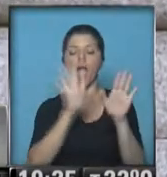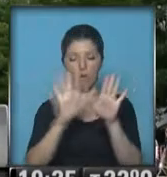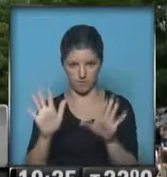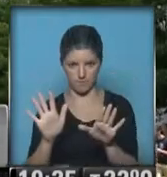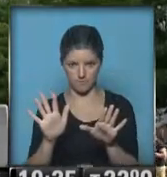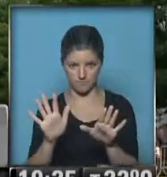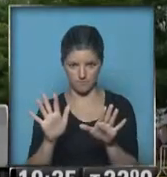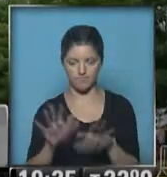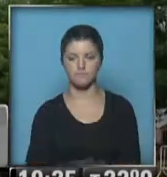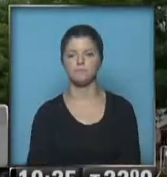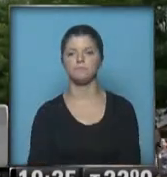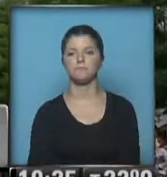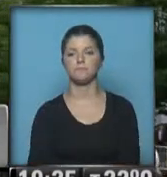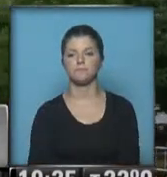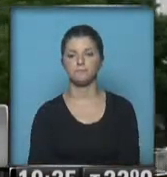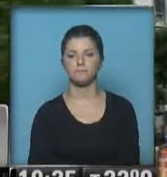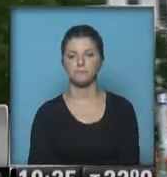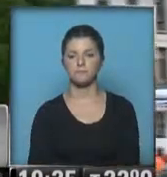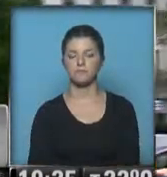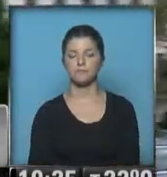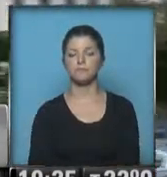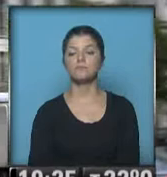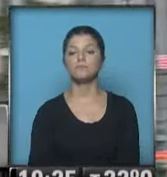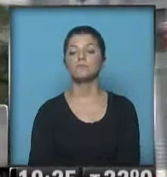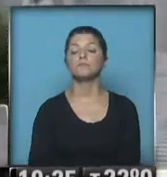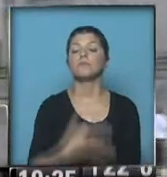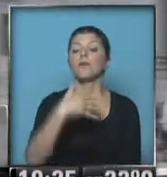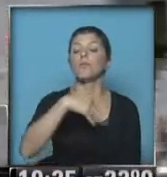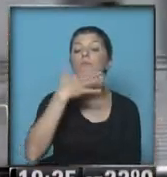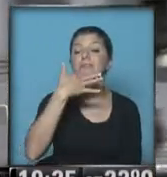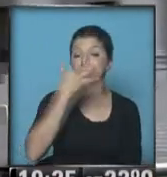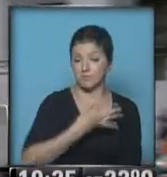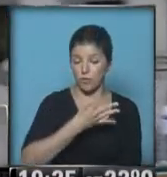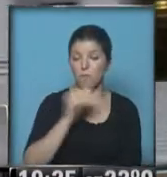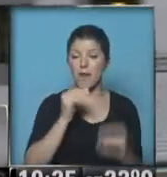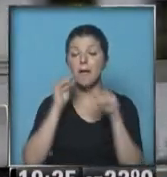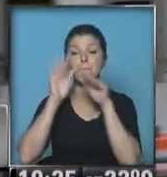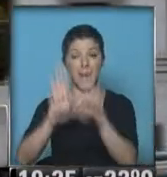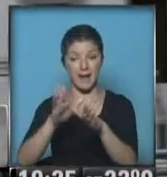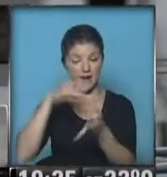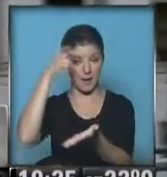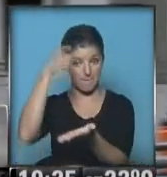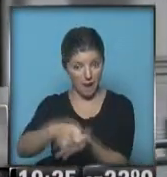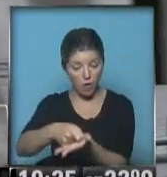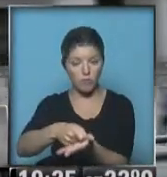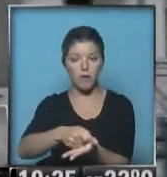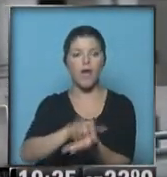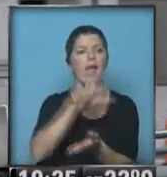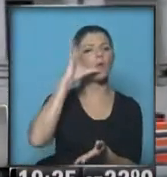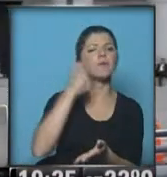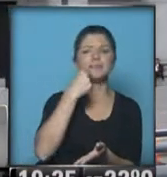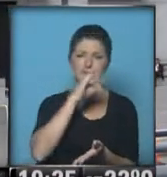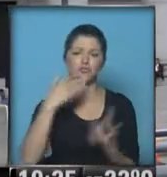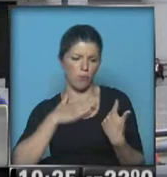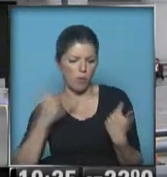la hora de emitir una medida para bloquear el pago, de pronto el juez dice, oh sí, parece que sí